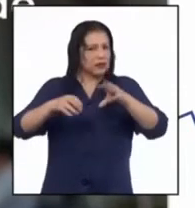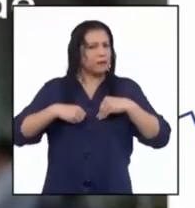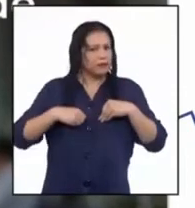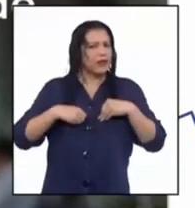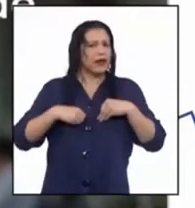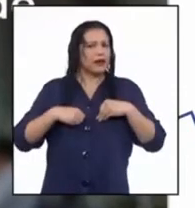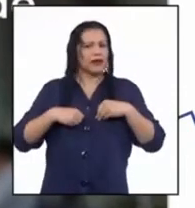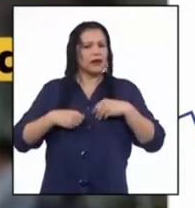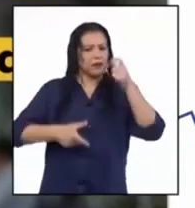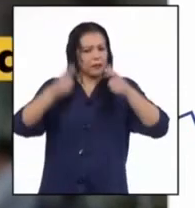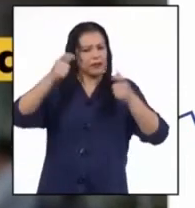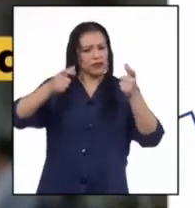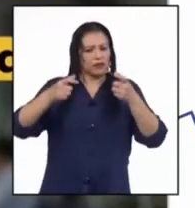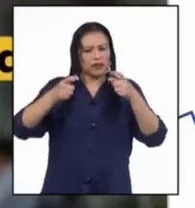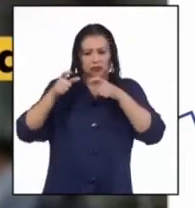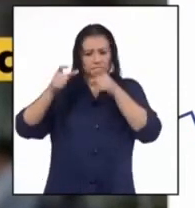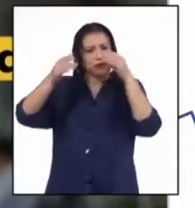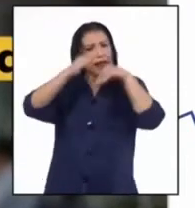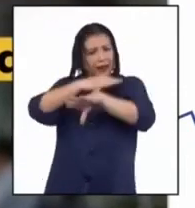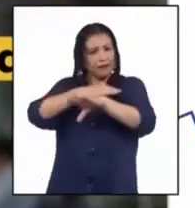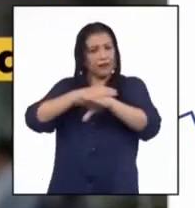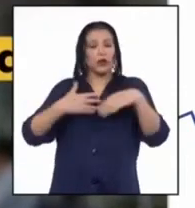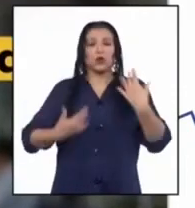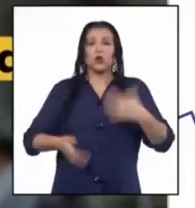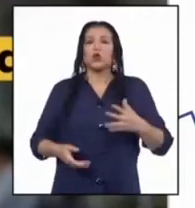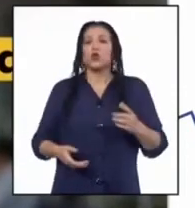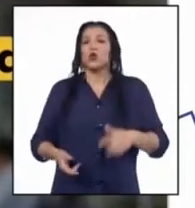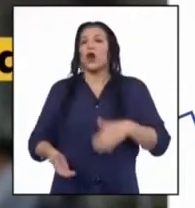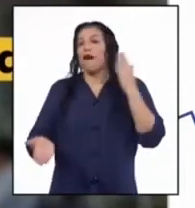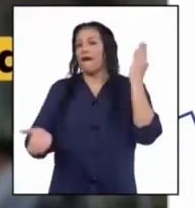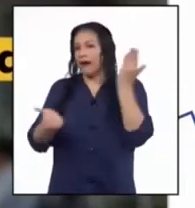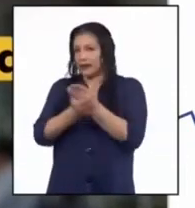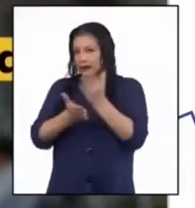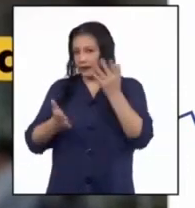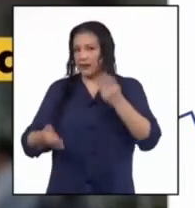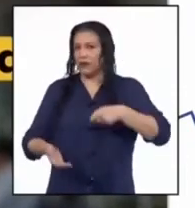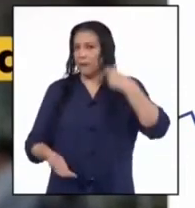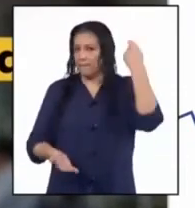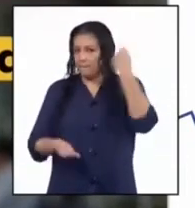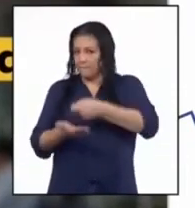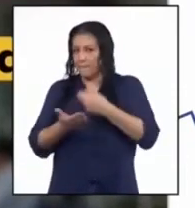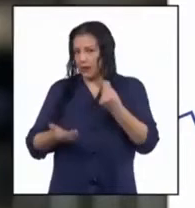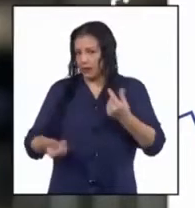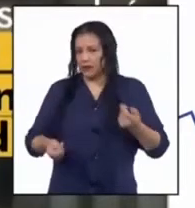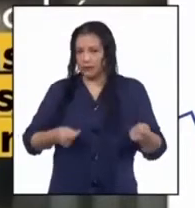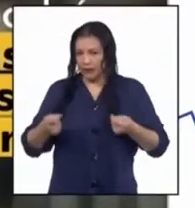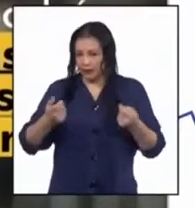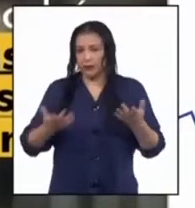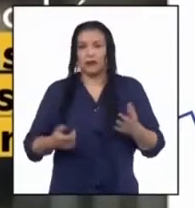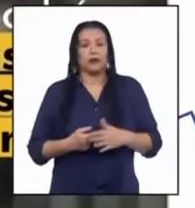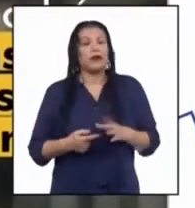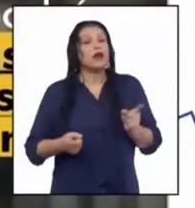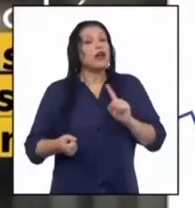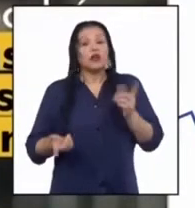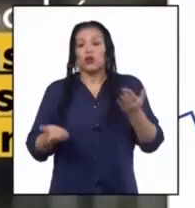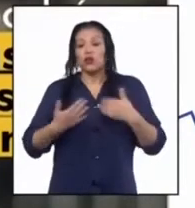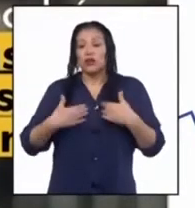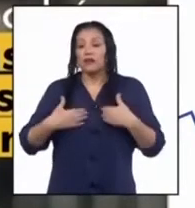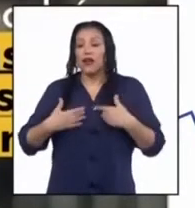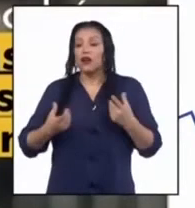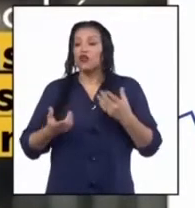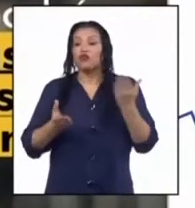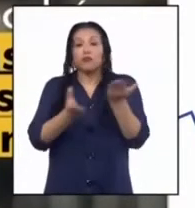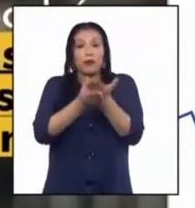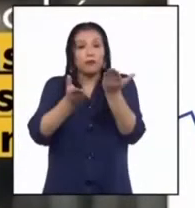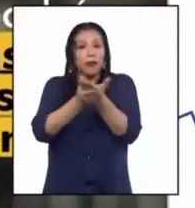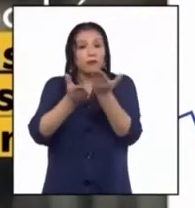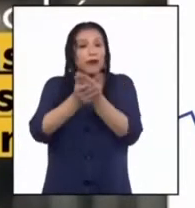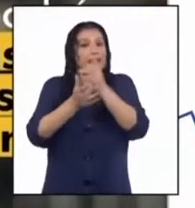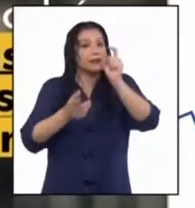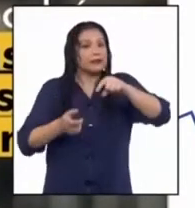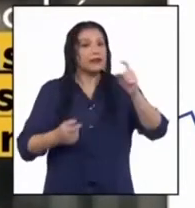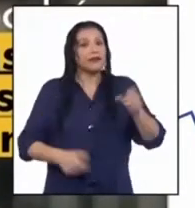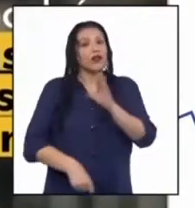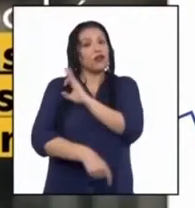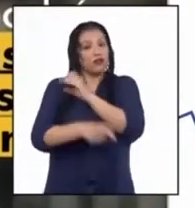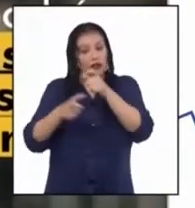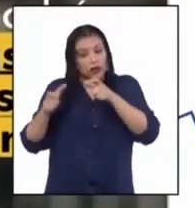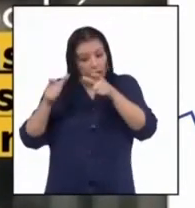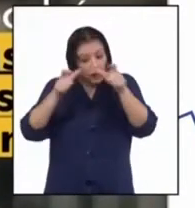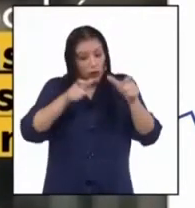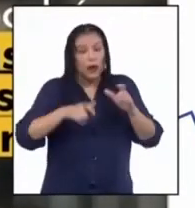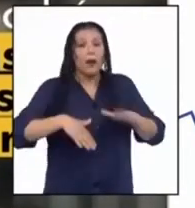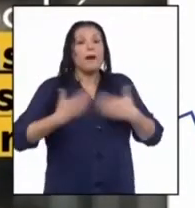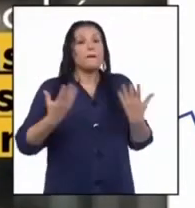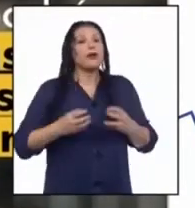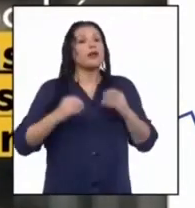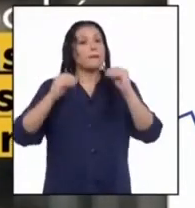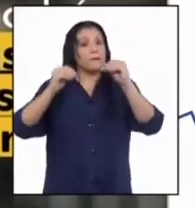de fiscalización es una infracción sancionada con multa administrativa. De no tener los documentos necesarios, los fiscalizadores